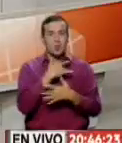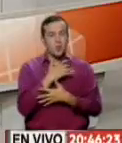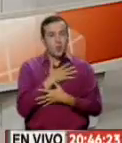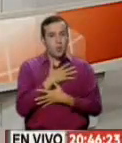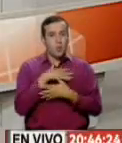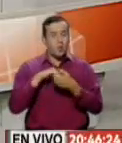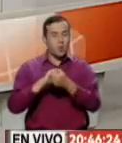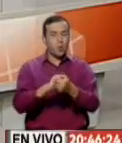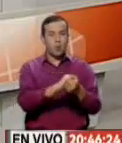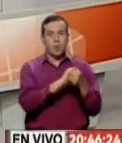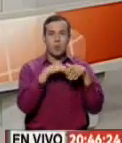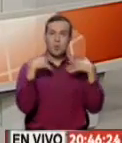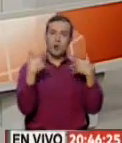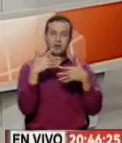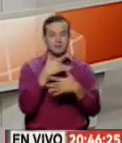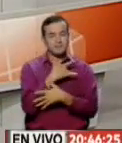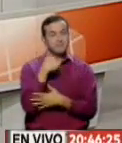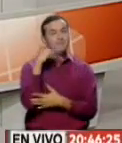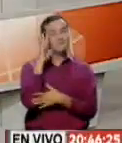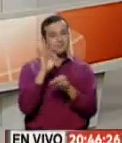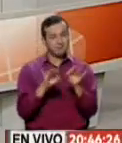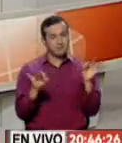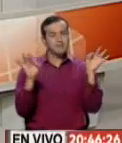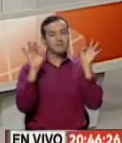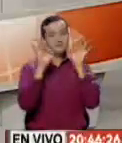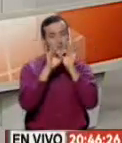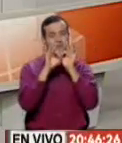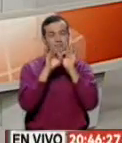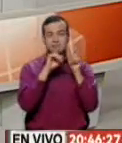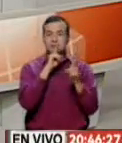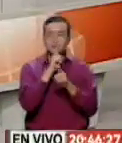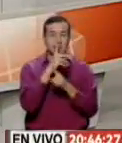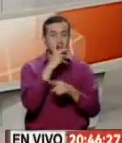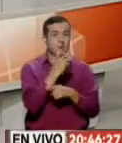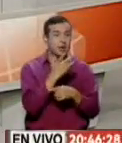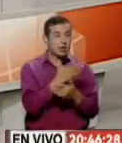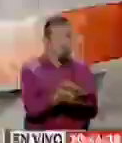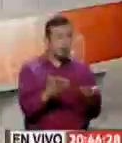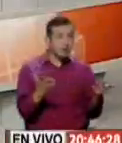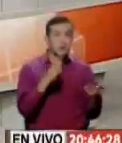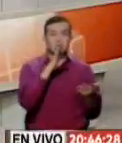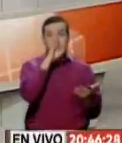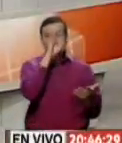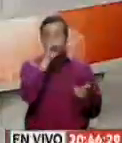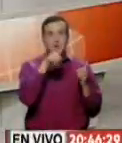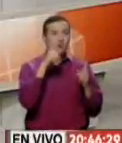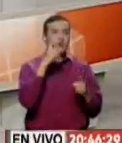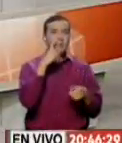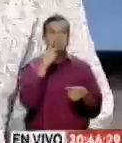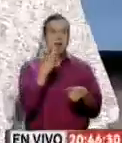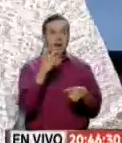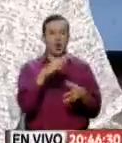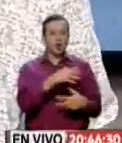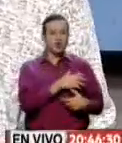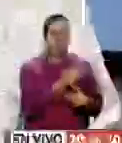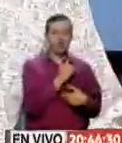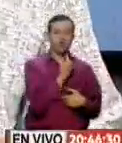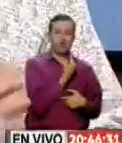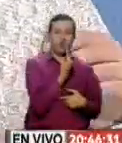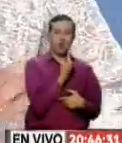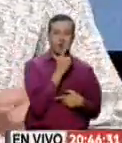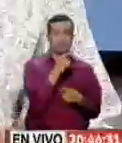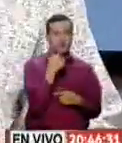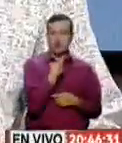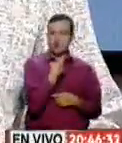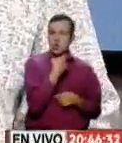solidaridad. Y eso, esto es lo que marca lo que logramos como programa, que el panadero siempre tiene el estereotipo de ser egoísta. Son muy individualistas, eso dice la